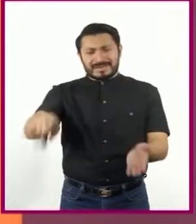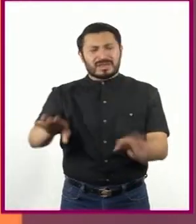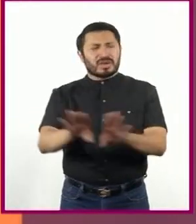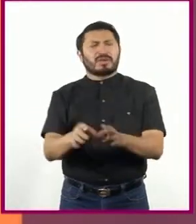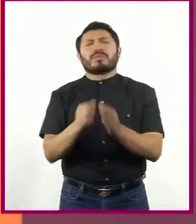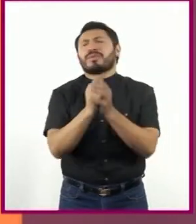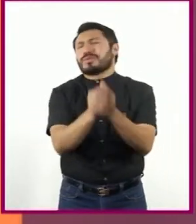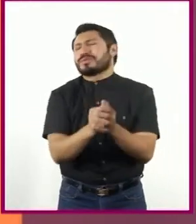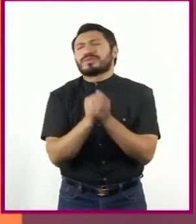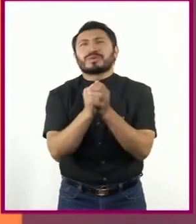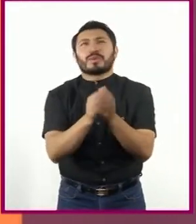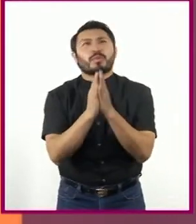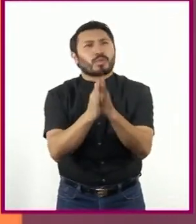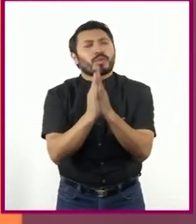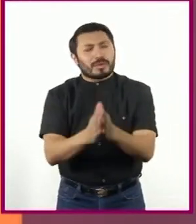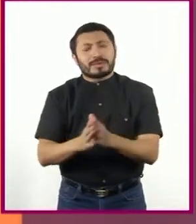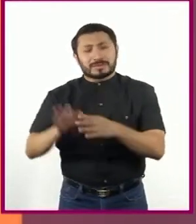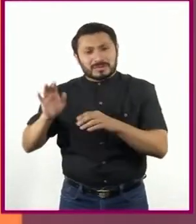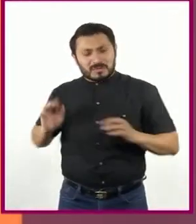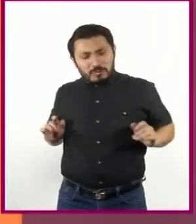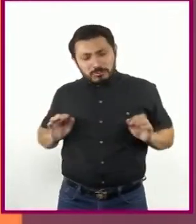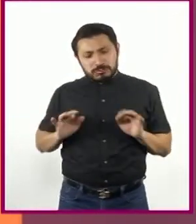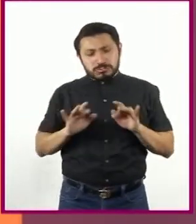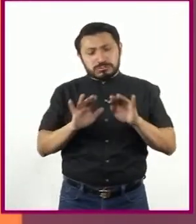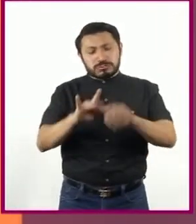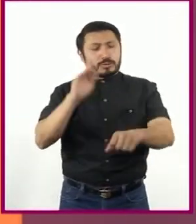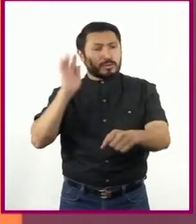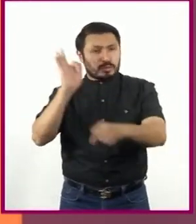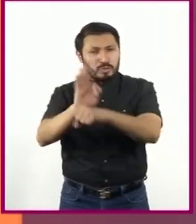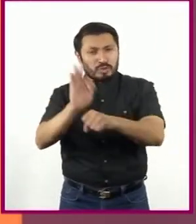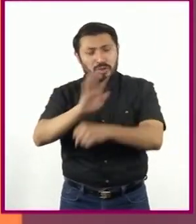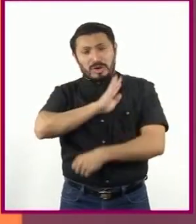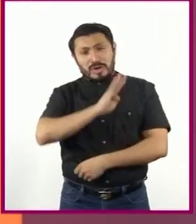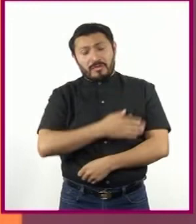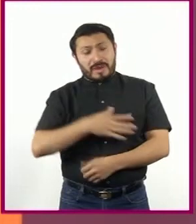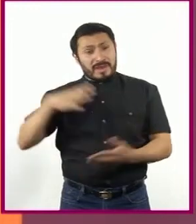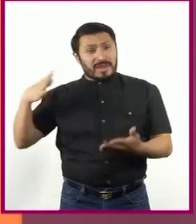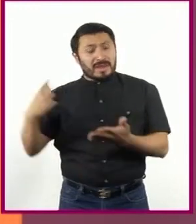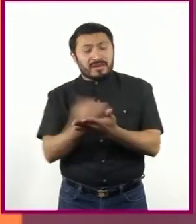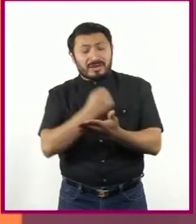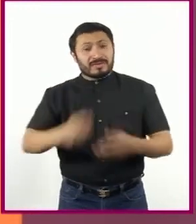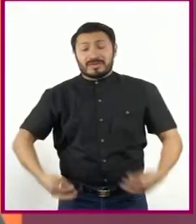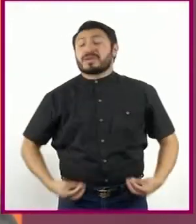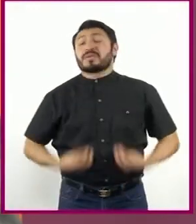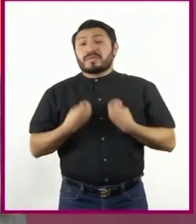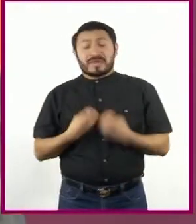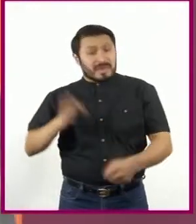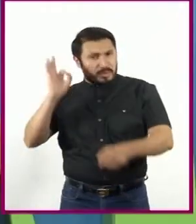rogaba marcharan en pos de la España para salvar su vida y defender el reino.